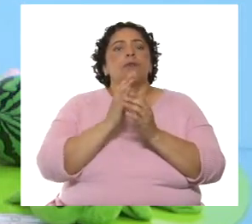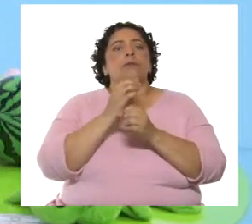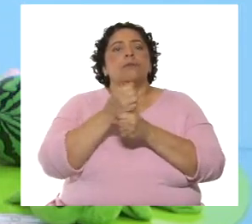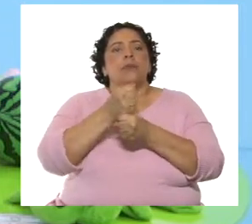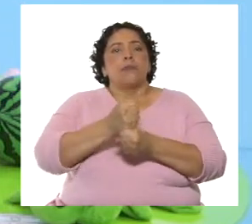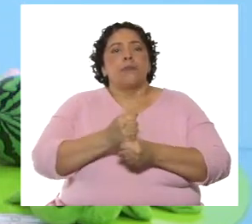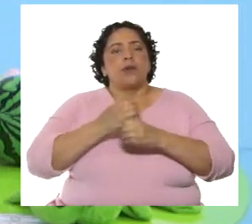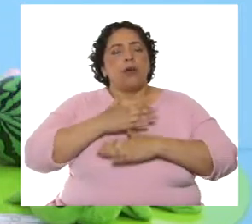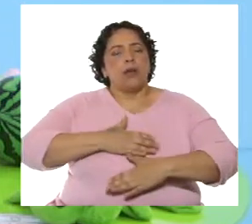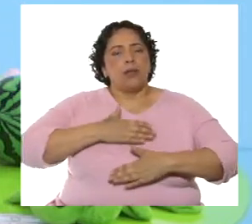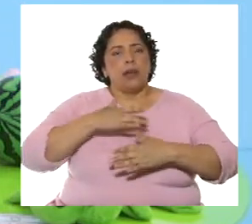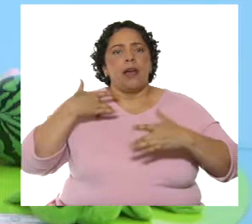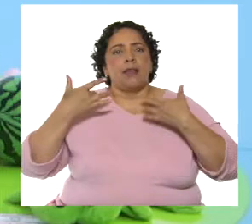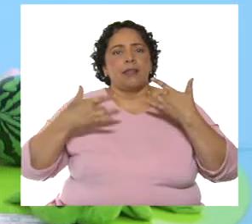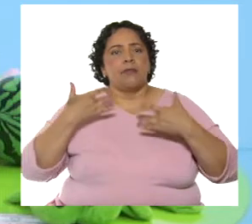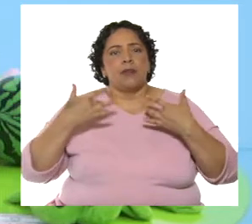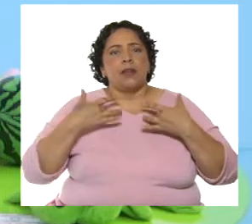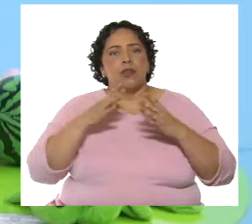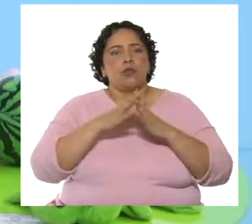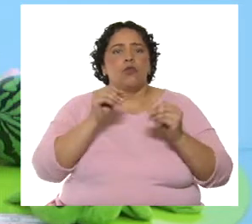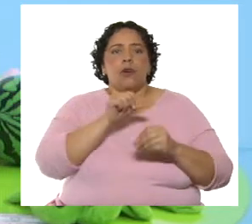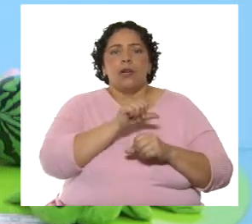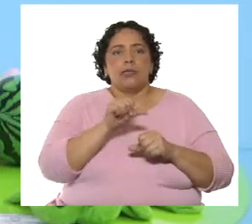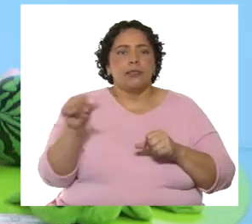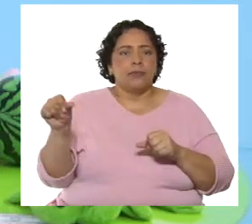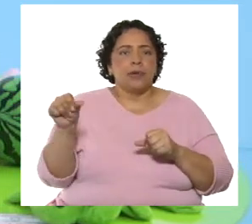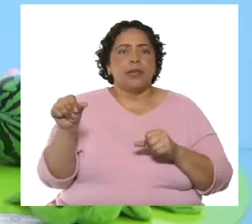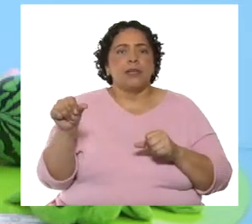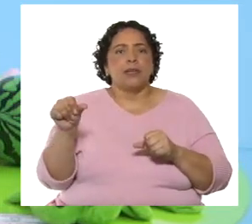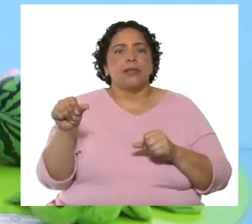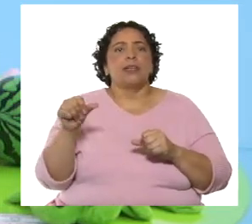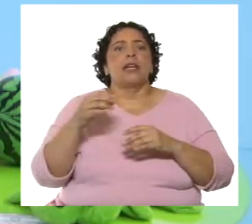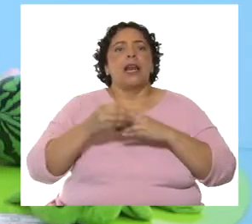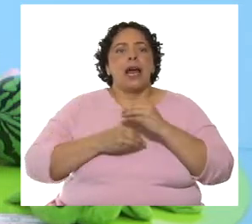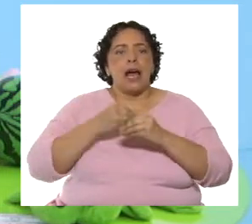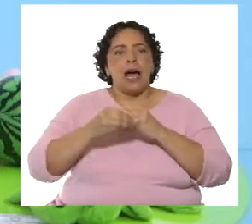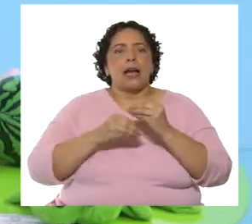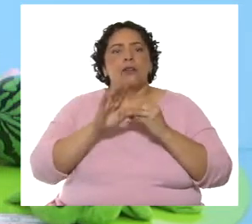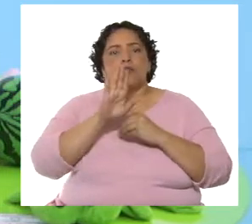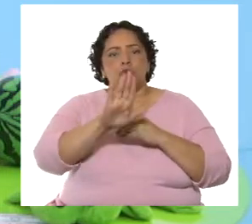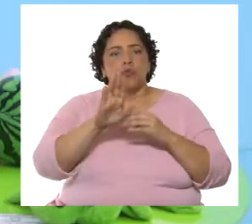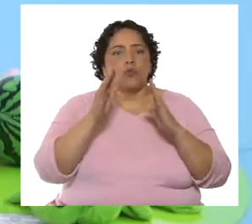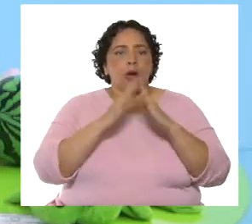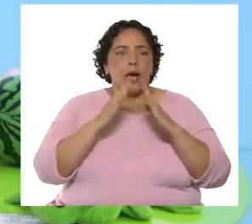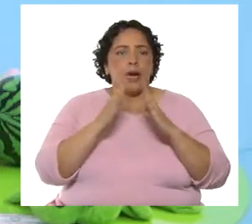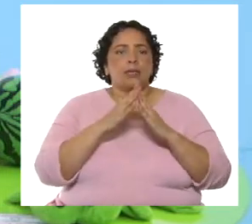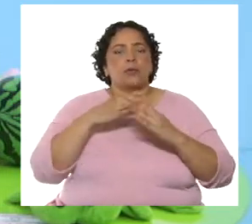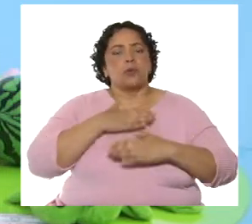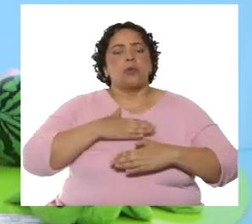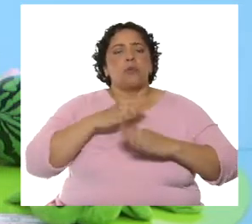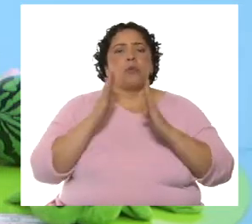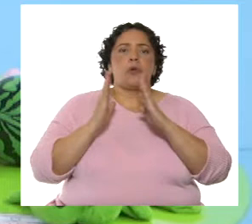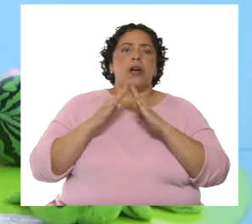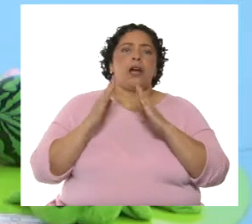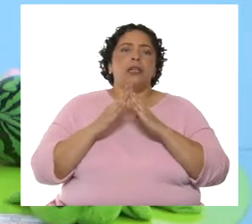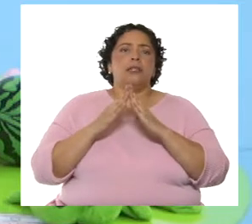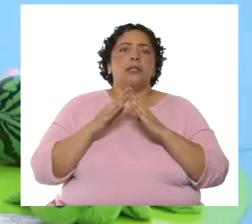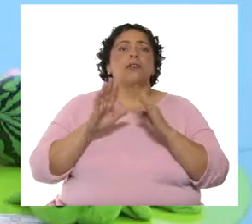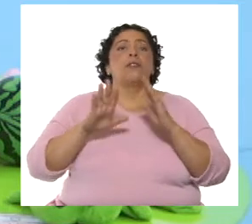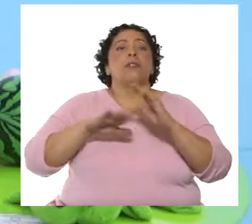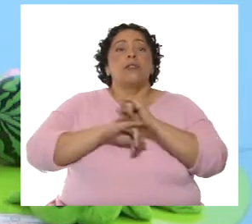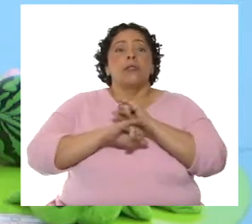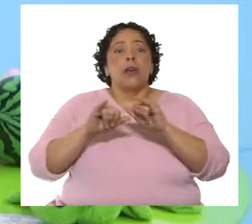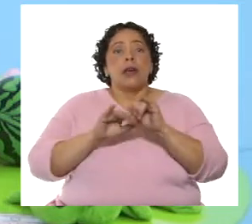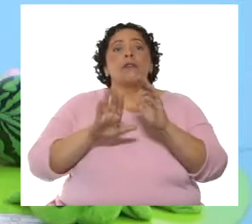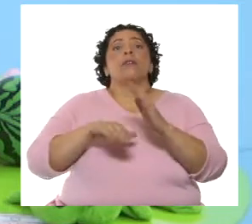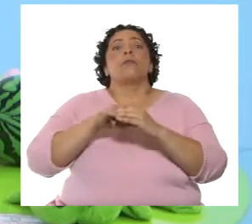hayamos disfrutado de las actividades de toda la semana y que las realicen en sus casas, en la comodidad del hogar, y luego sean enviadas